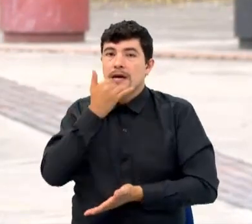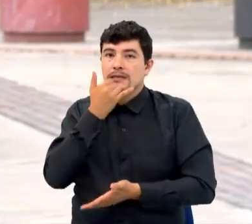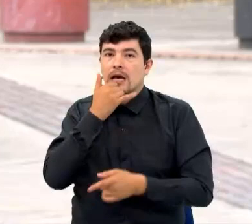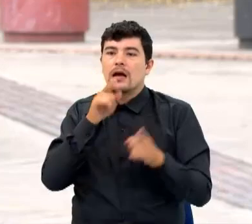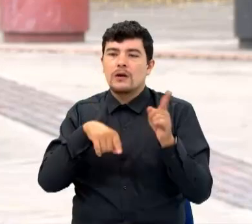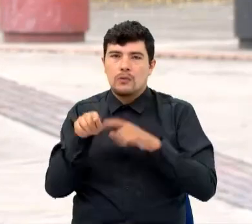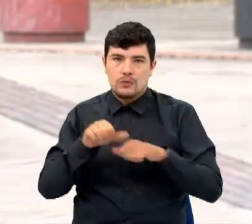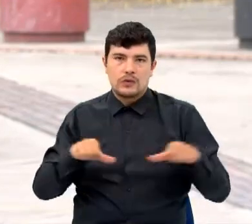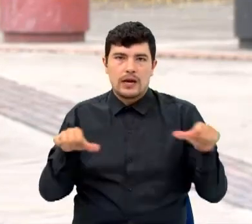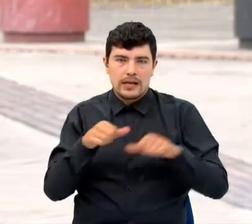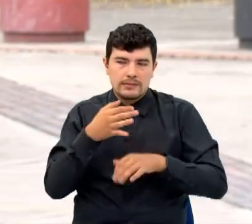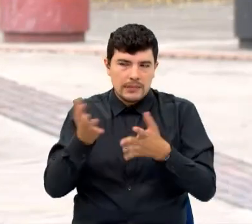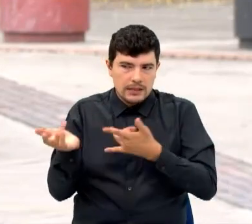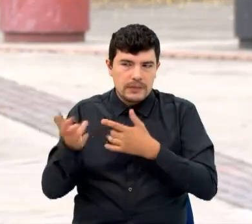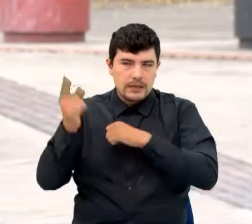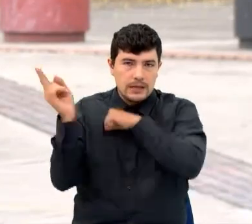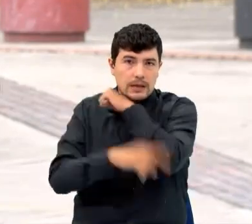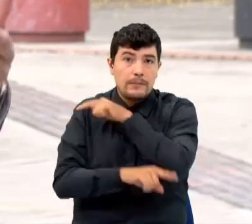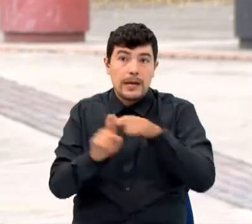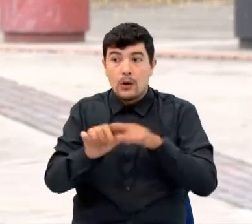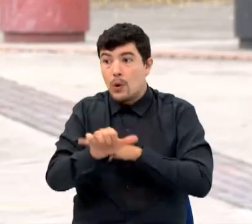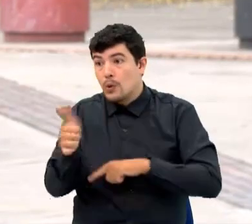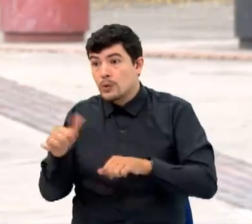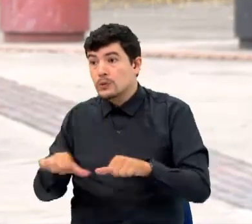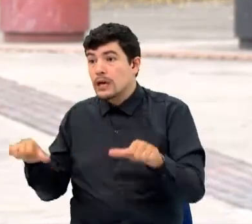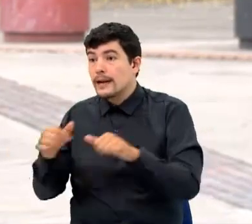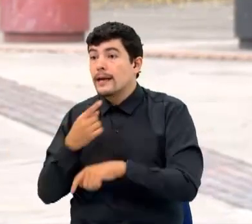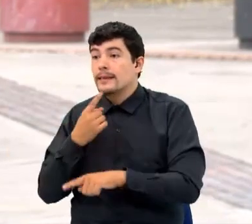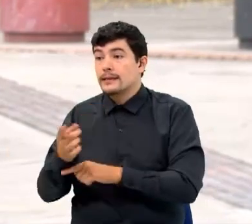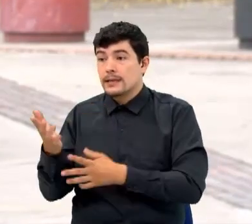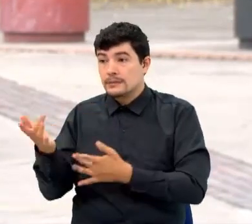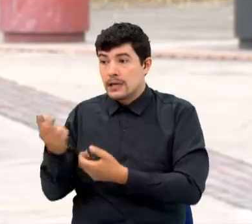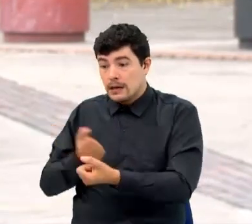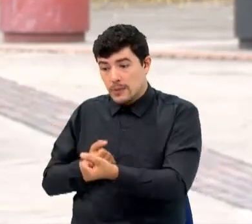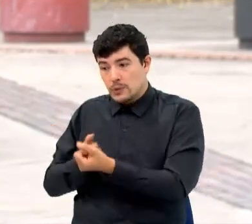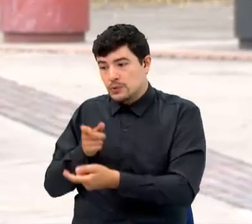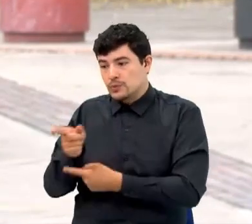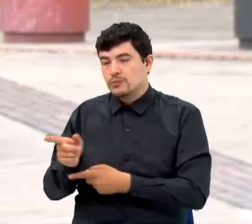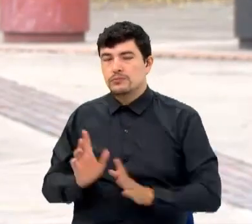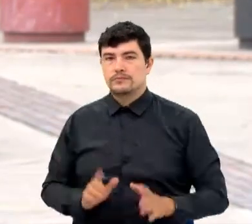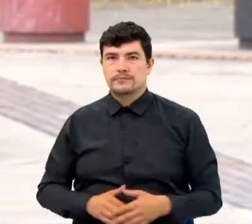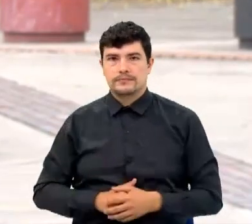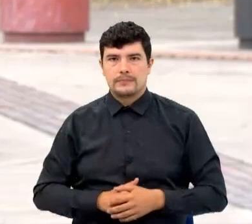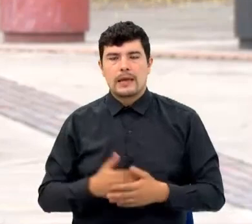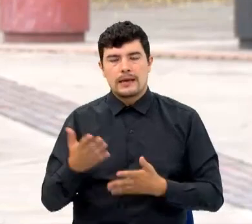sectores. Sin embargo, pues otros han indicado que ofrecen un respaldo a ellos. La información desde la